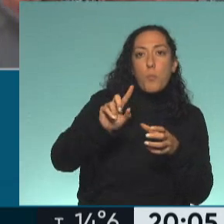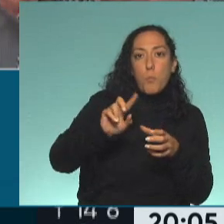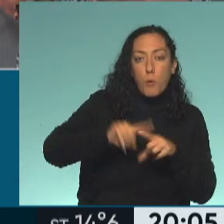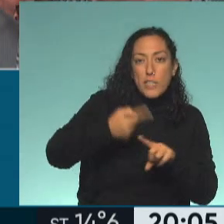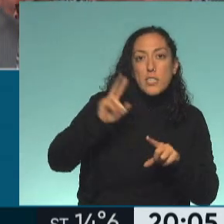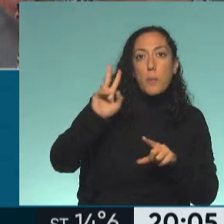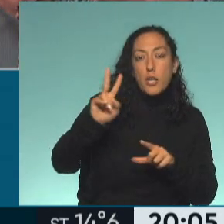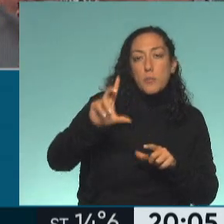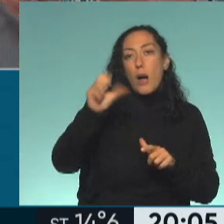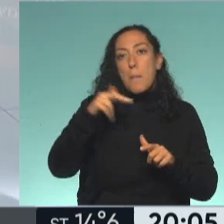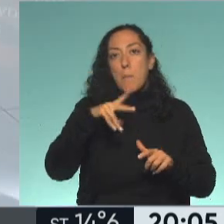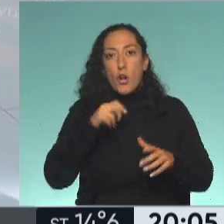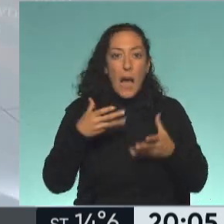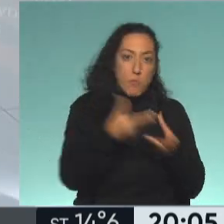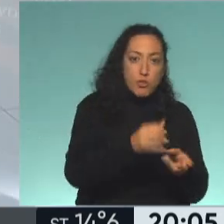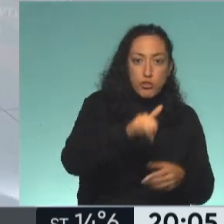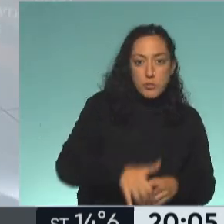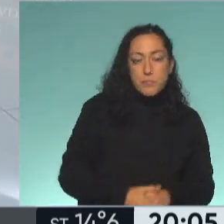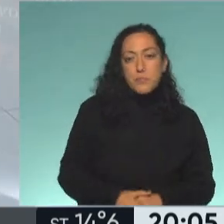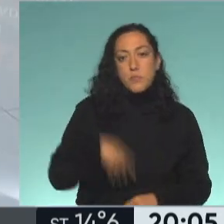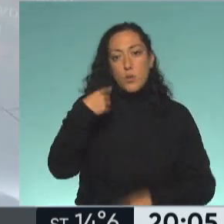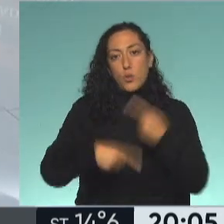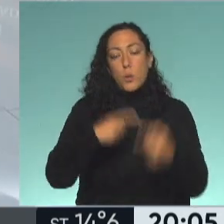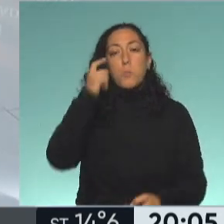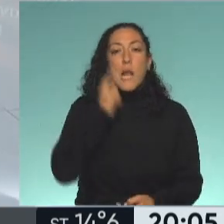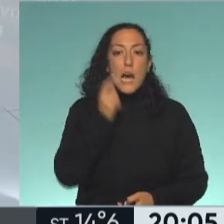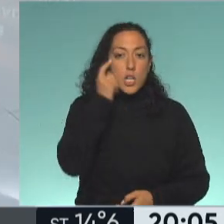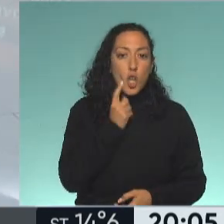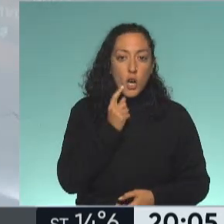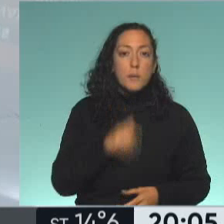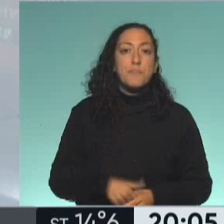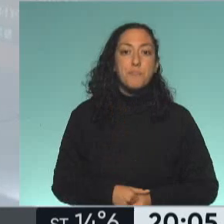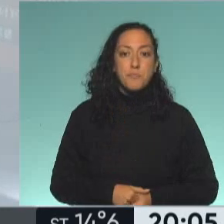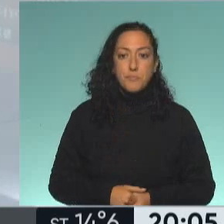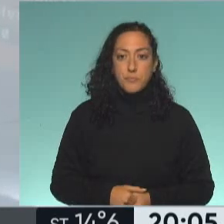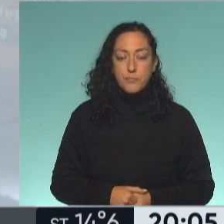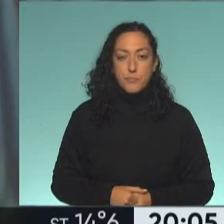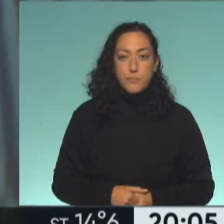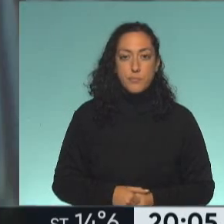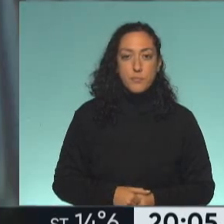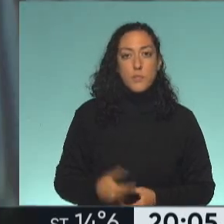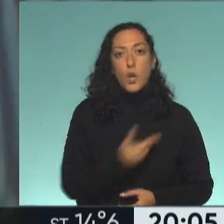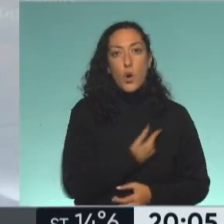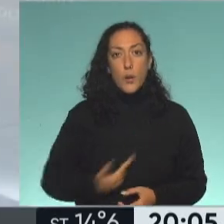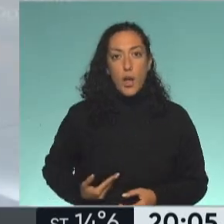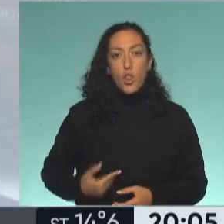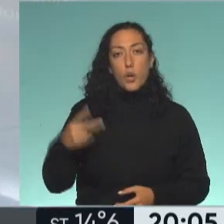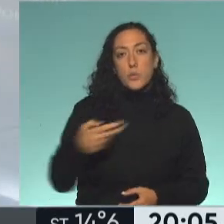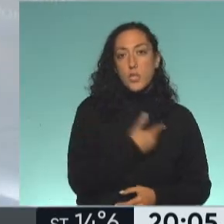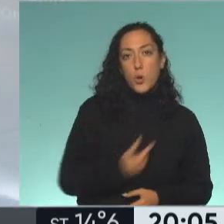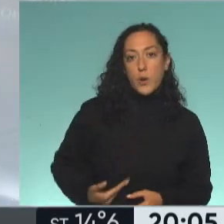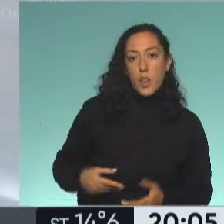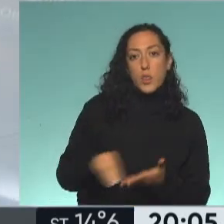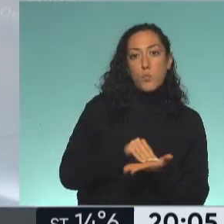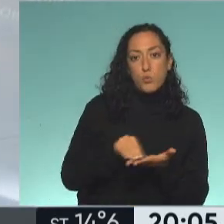la Cámpora. ¿Seguimos? ¿Avanzamos? Claro, avanzamos. Vamos a La Rioja, donde la elección implica elegir gobernador y vicegobernador, sí.